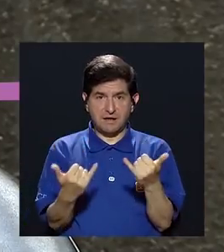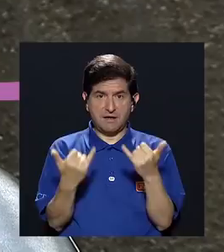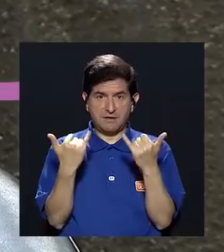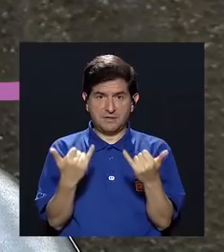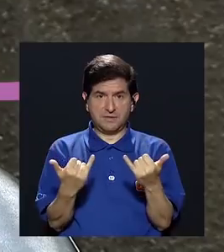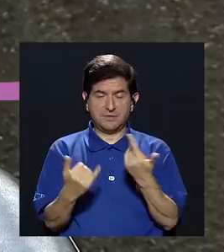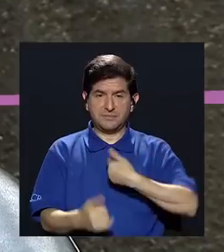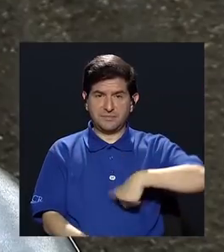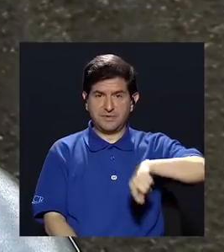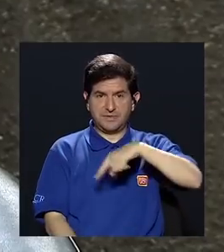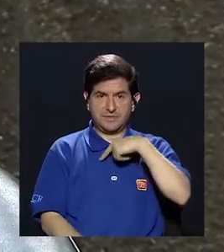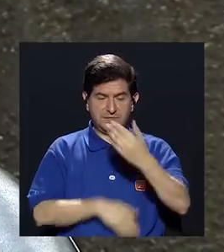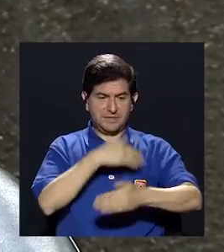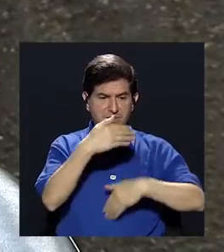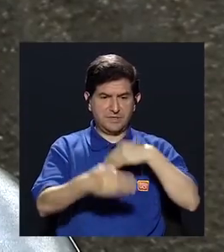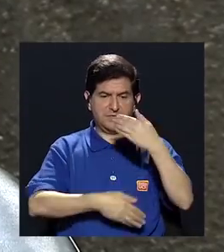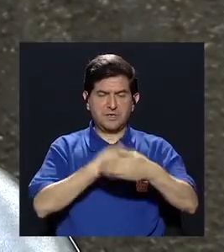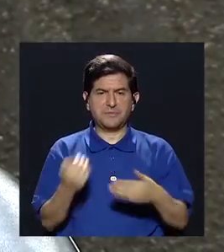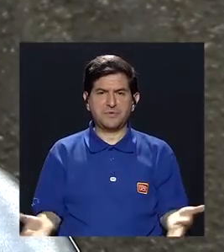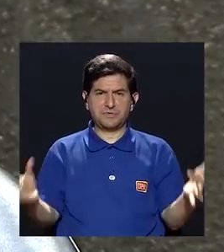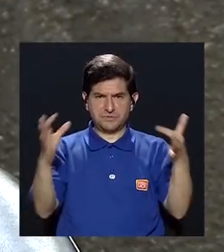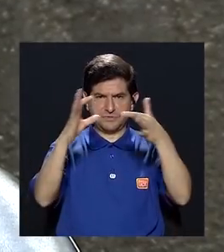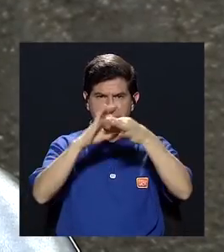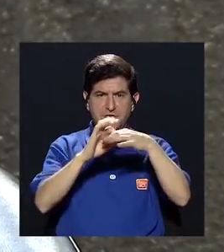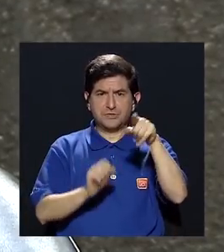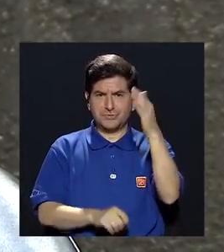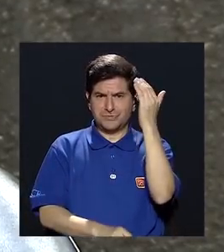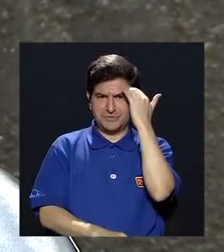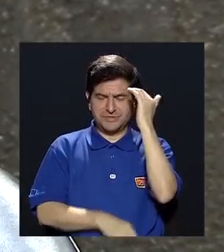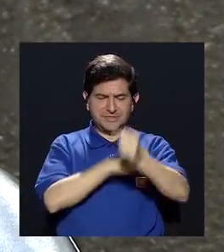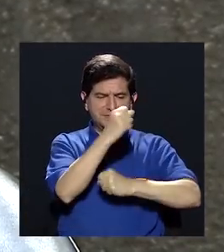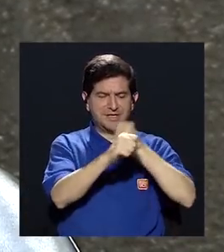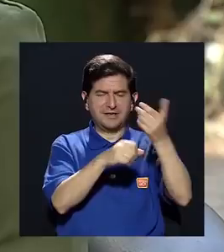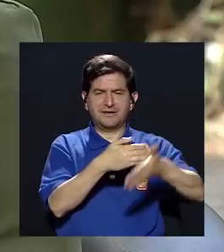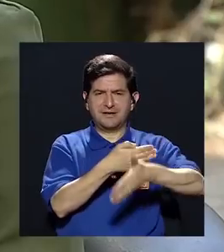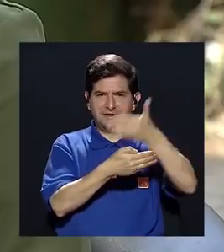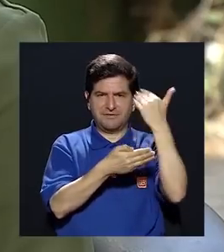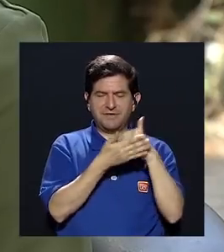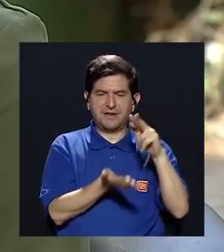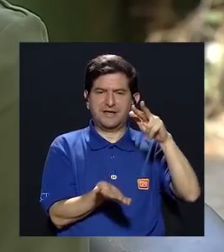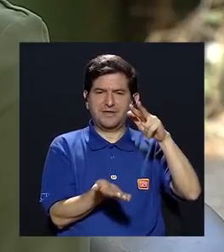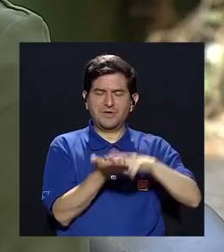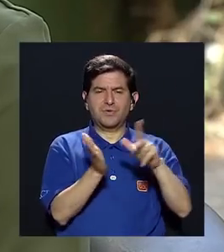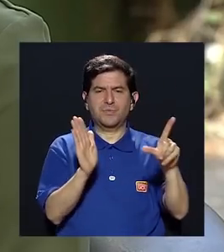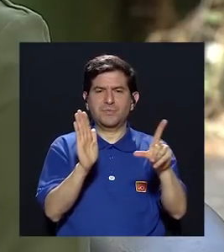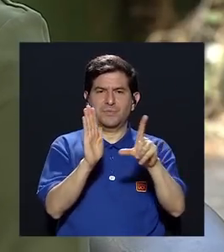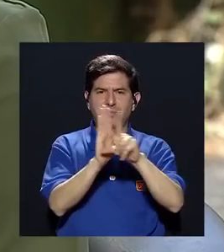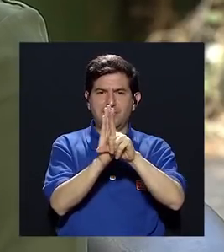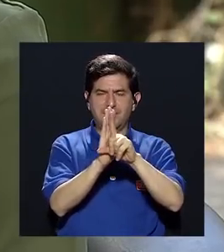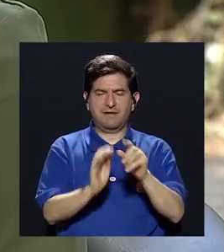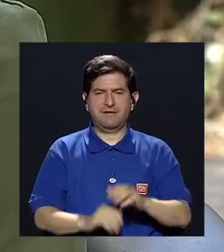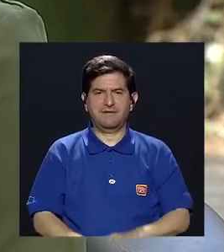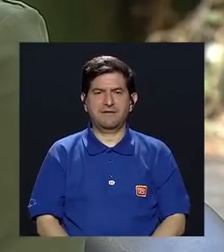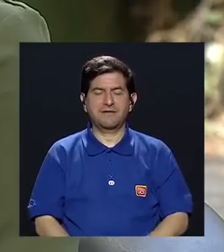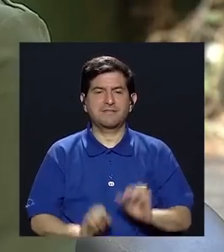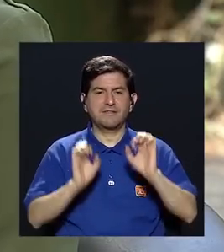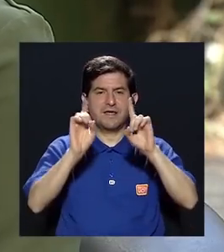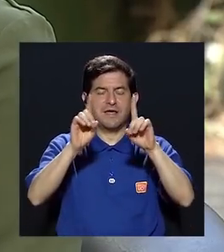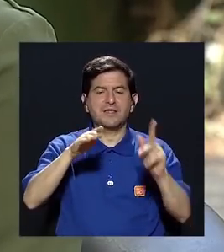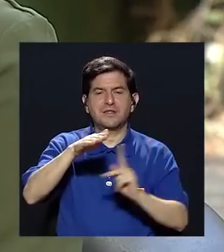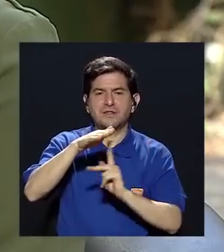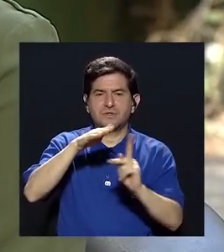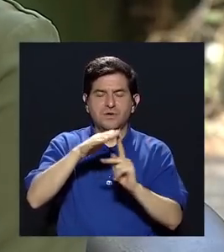estamos en el proceso de coordinación, porque usted sabe que el año pasado se aprobó la ley de